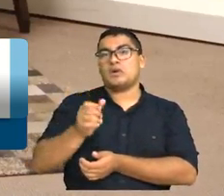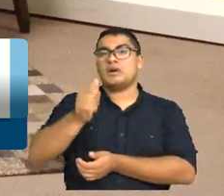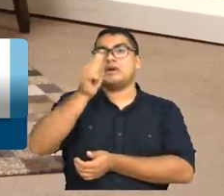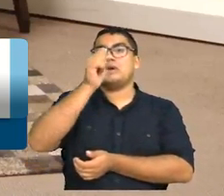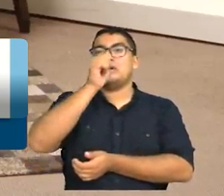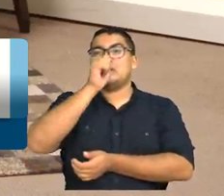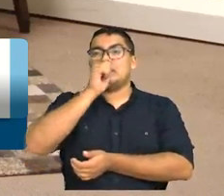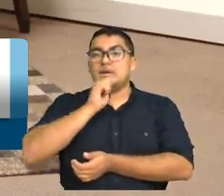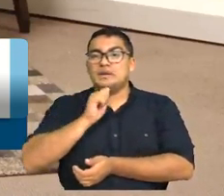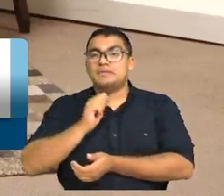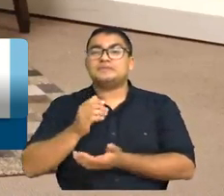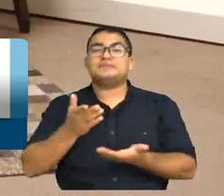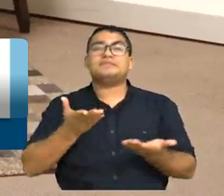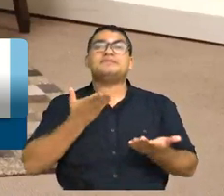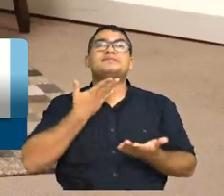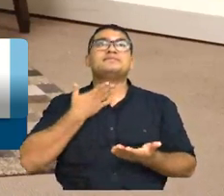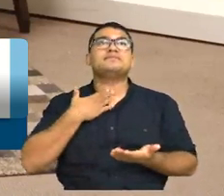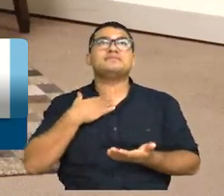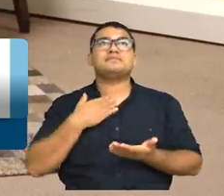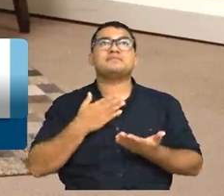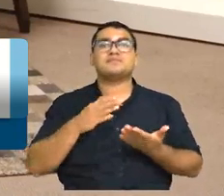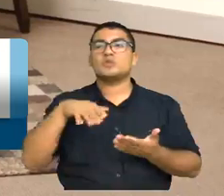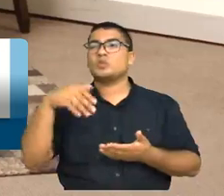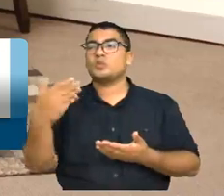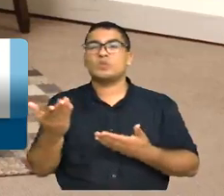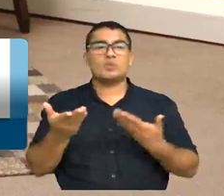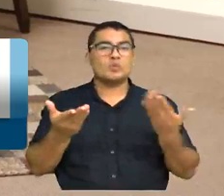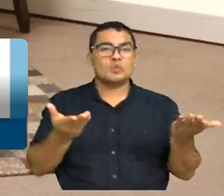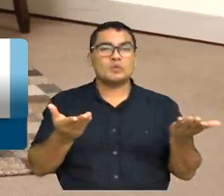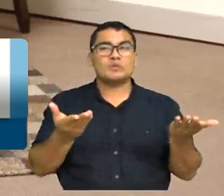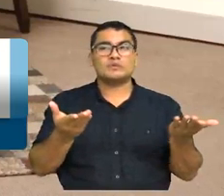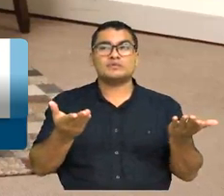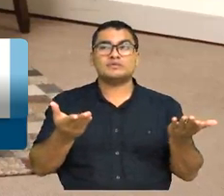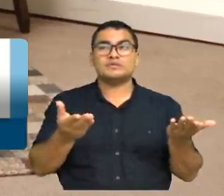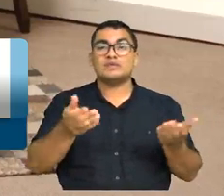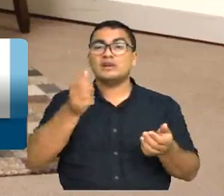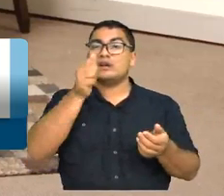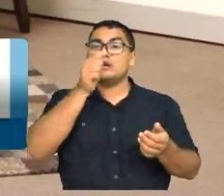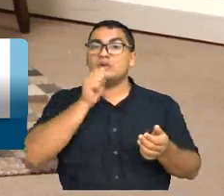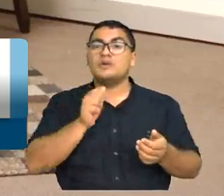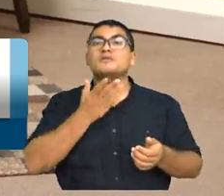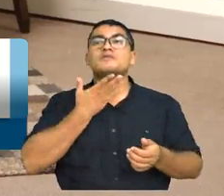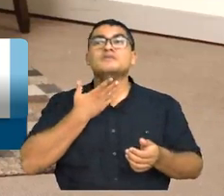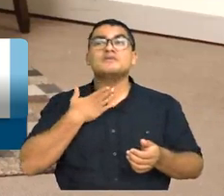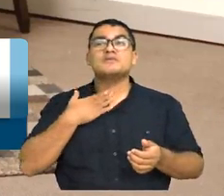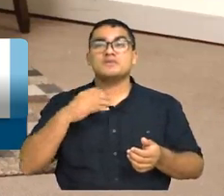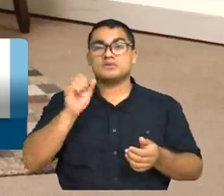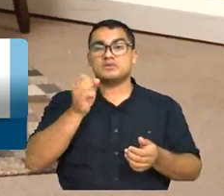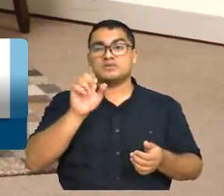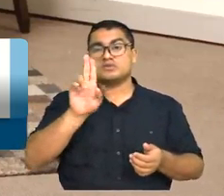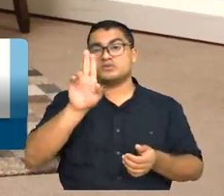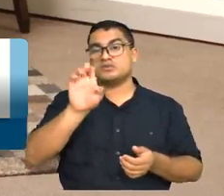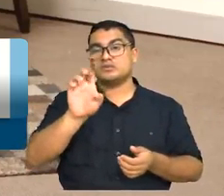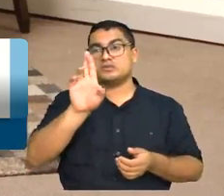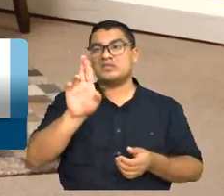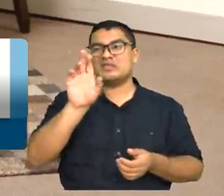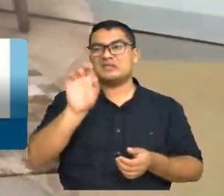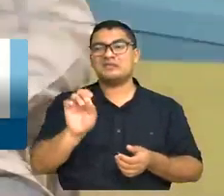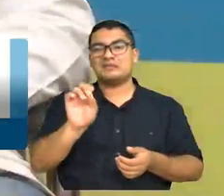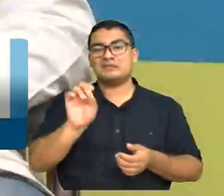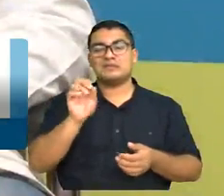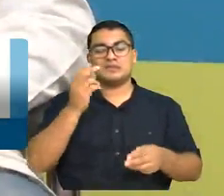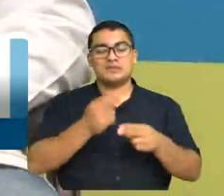o para rehidratarse? En este caso, ¿cuál suero es el que...? El de rehidratación. Lo que pasa es que los sueros se varían por